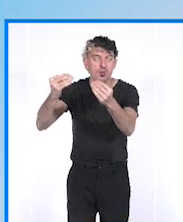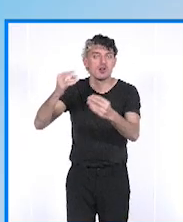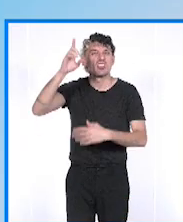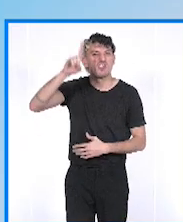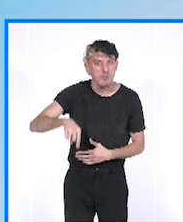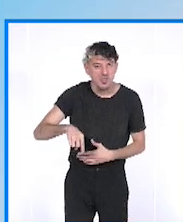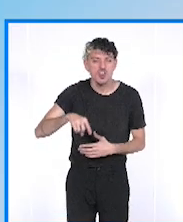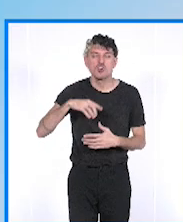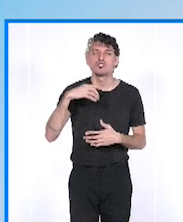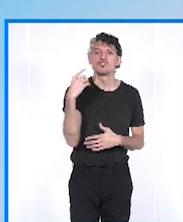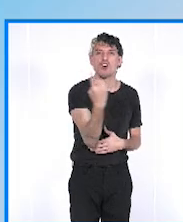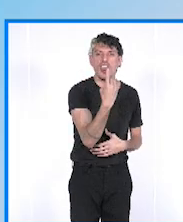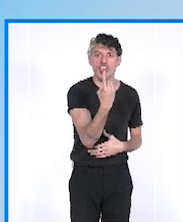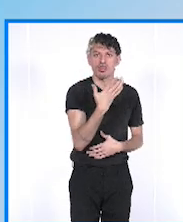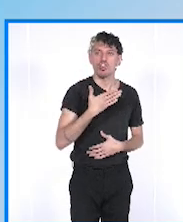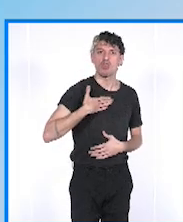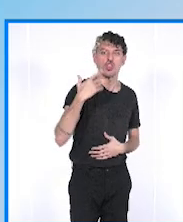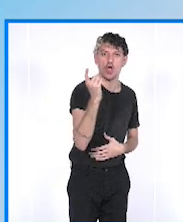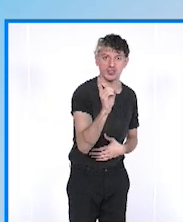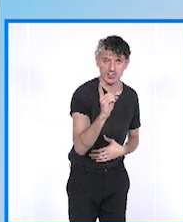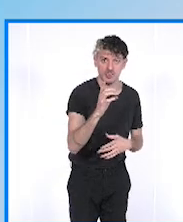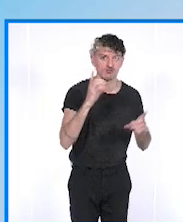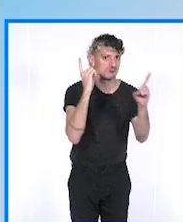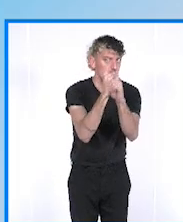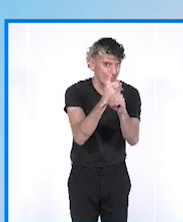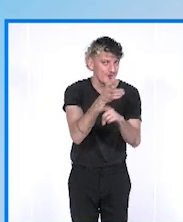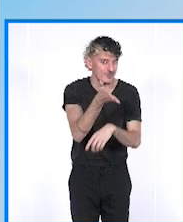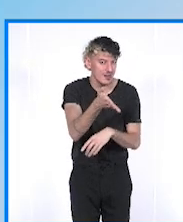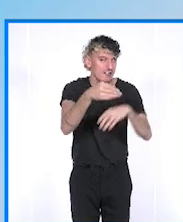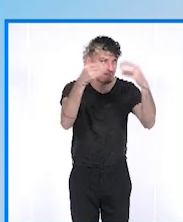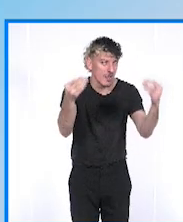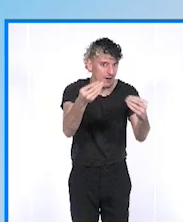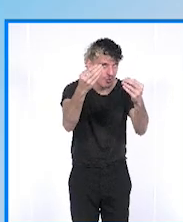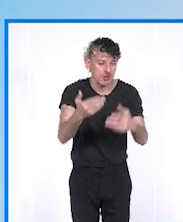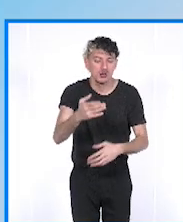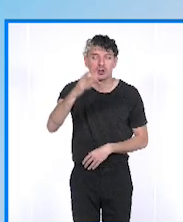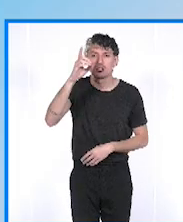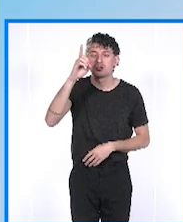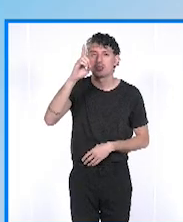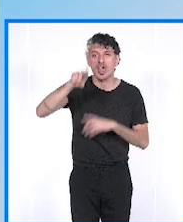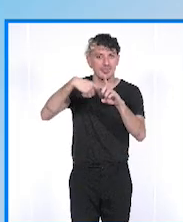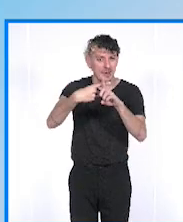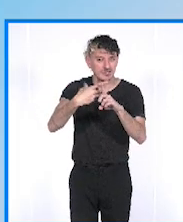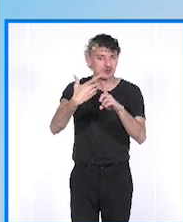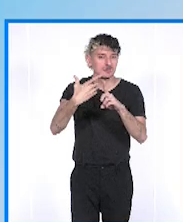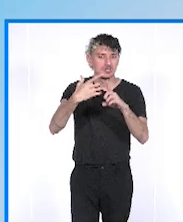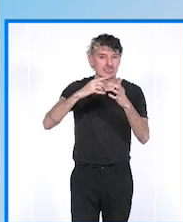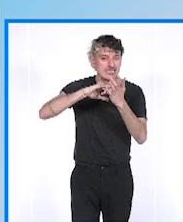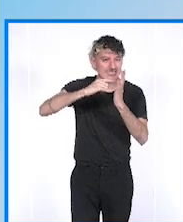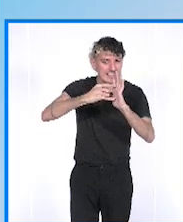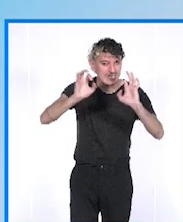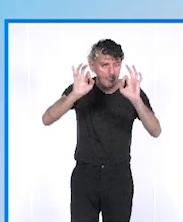soledad no deseada no que que podía derivar de este tipo de procesos además de reforzar un poco toda esa parte de transformación del del sistema de